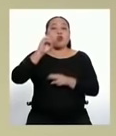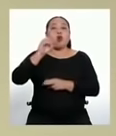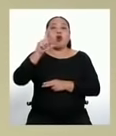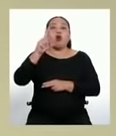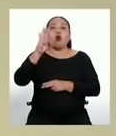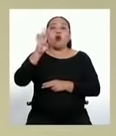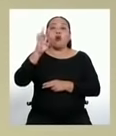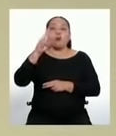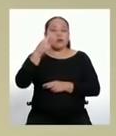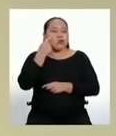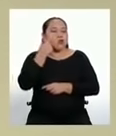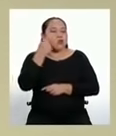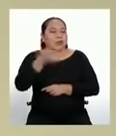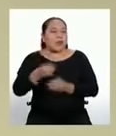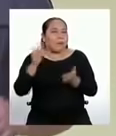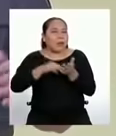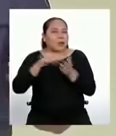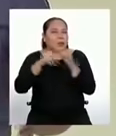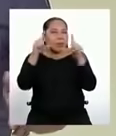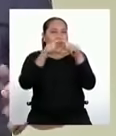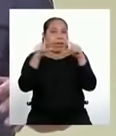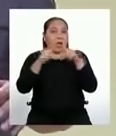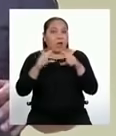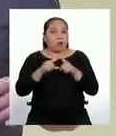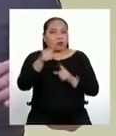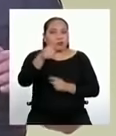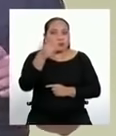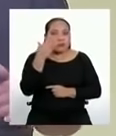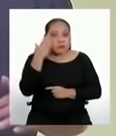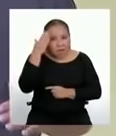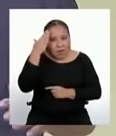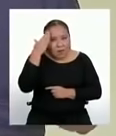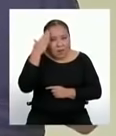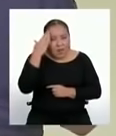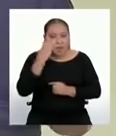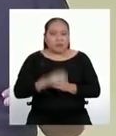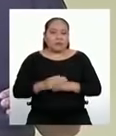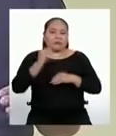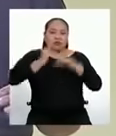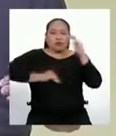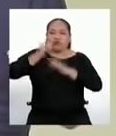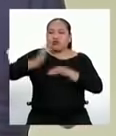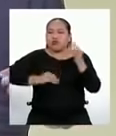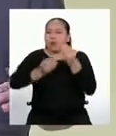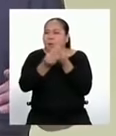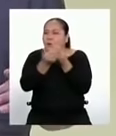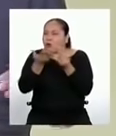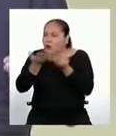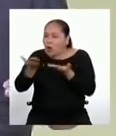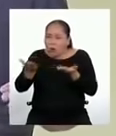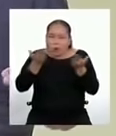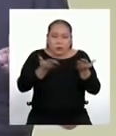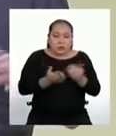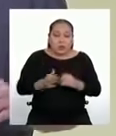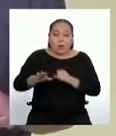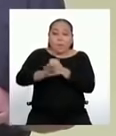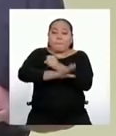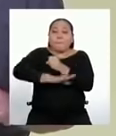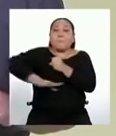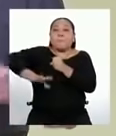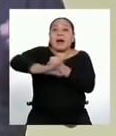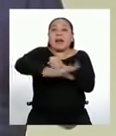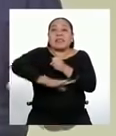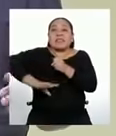vamos a conocer un poco más de los triángulos. ¿Sabían que en las estructuras de muchas construcciones se han utilizado soportes